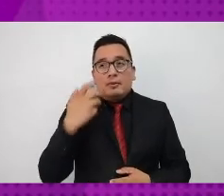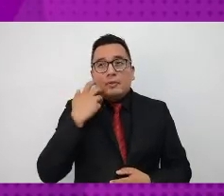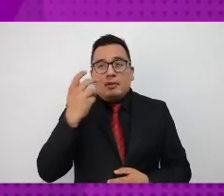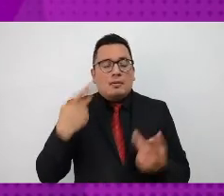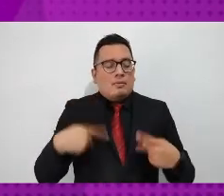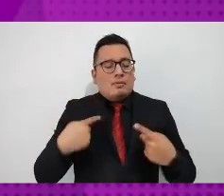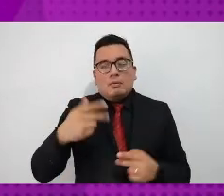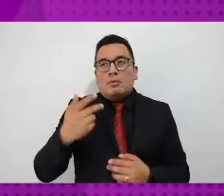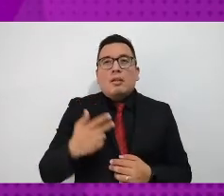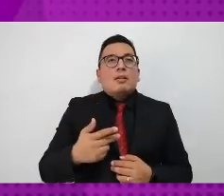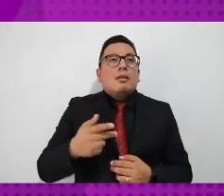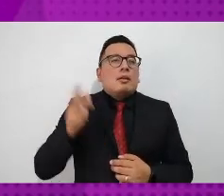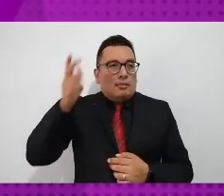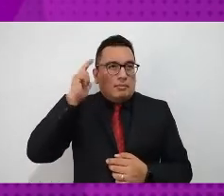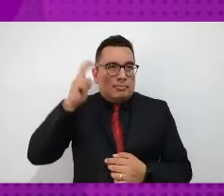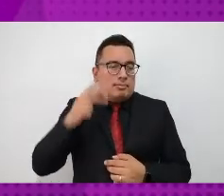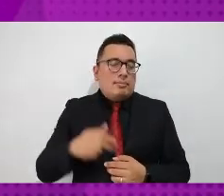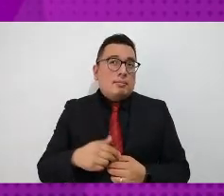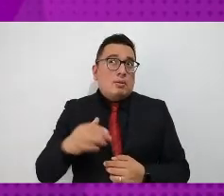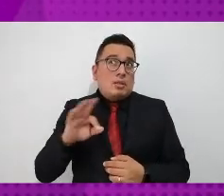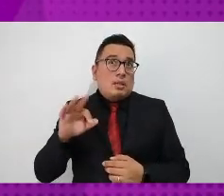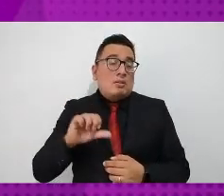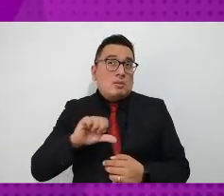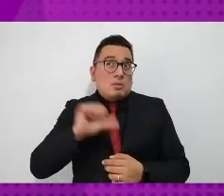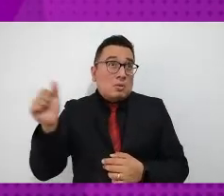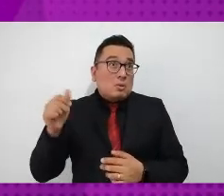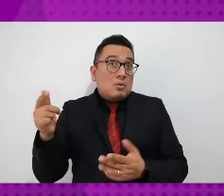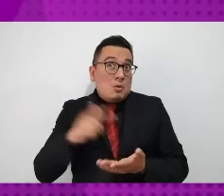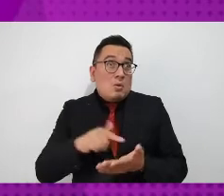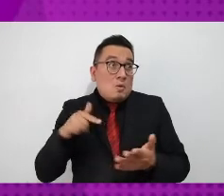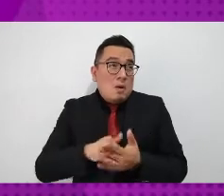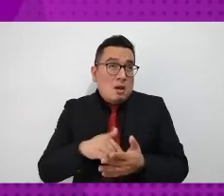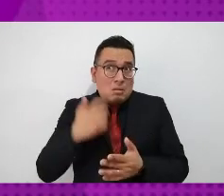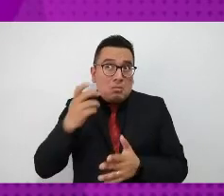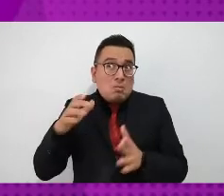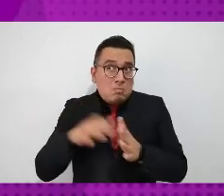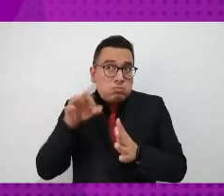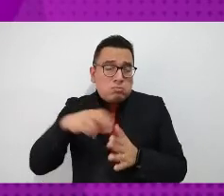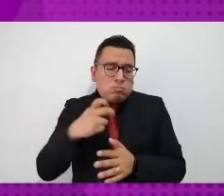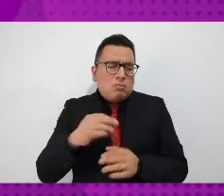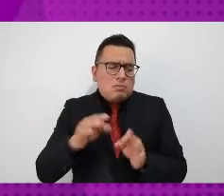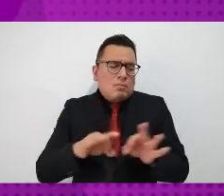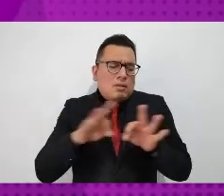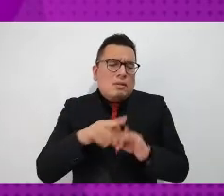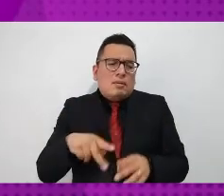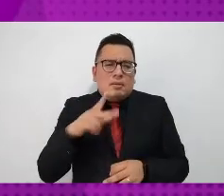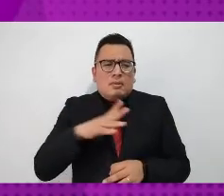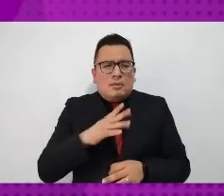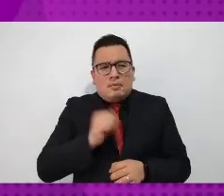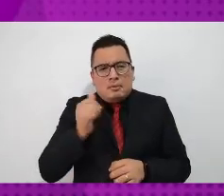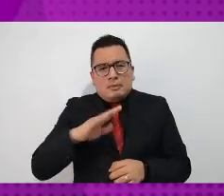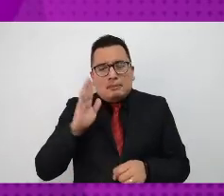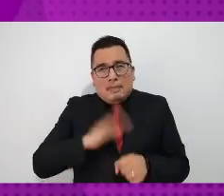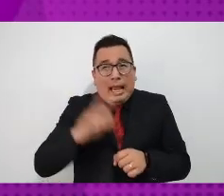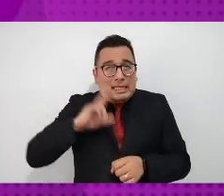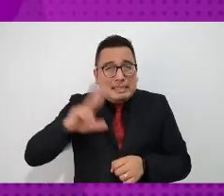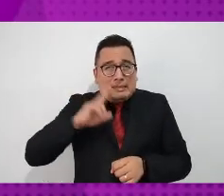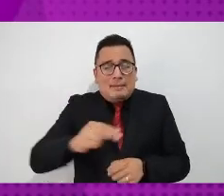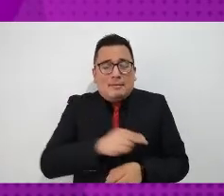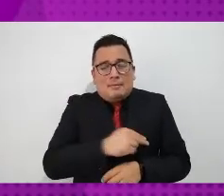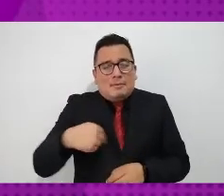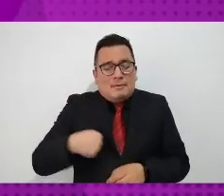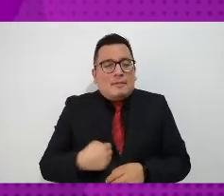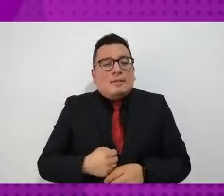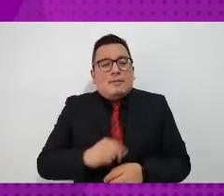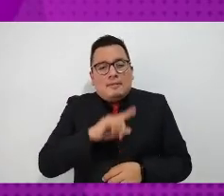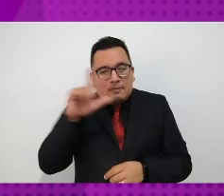de hidalguenses en el exterior que es un tema también muy muy importante pero también vendrán otros retos que no dejaremos de